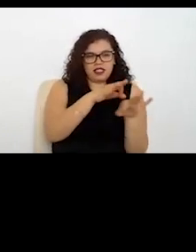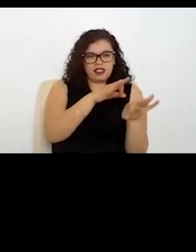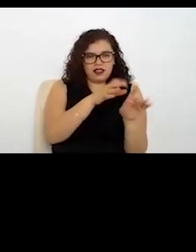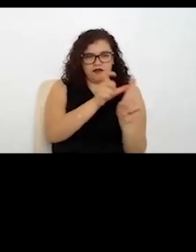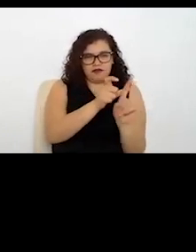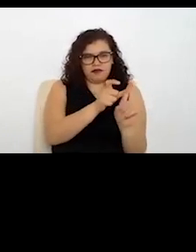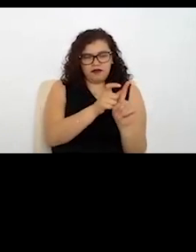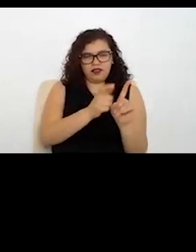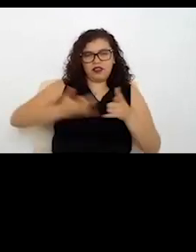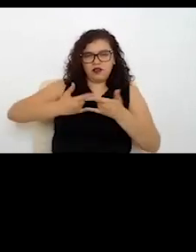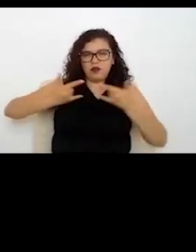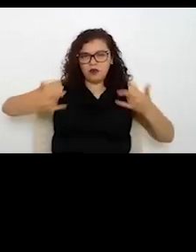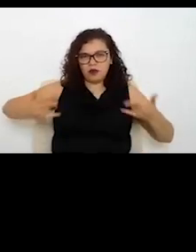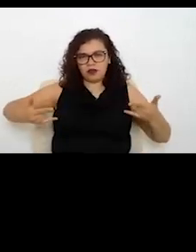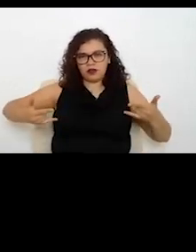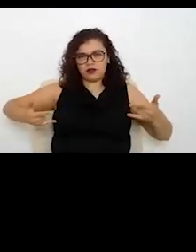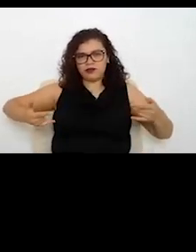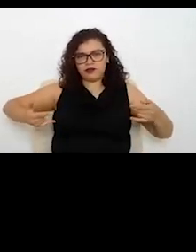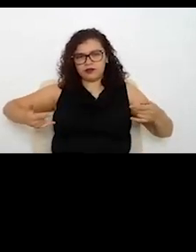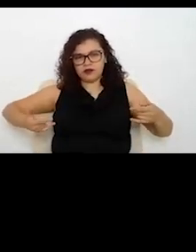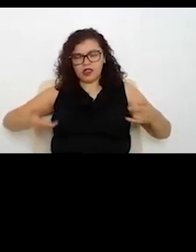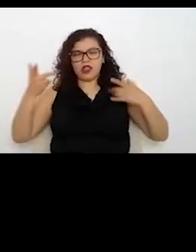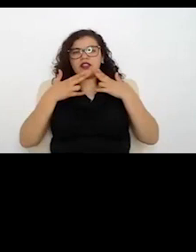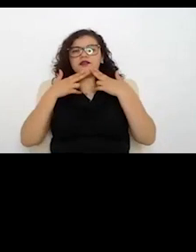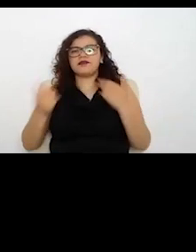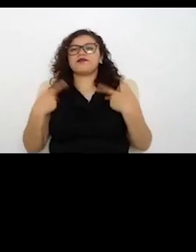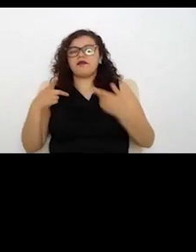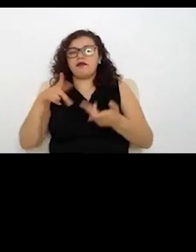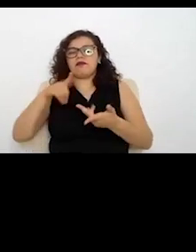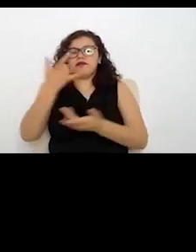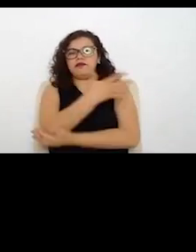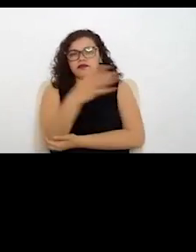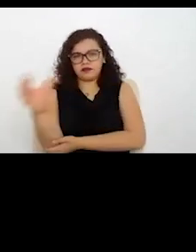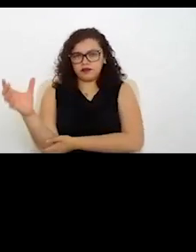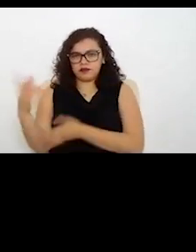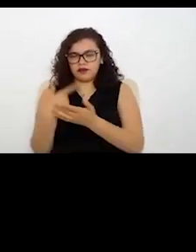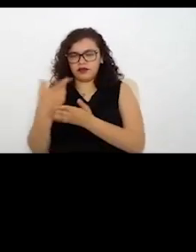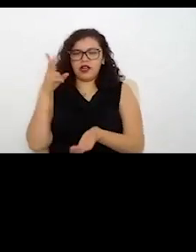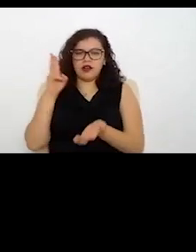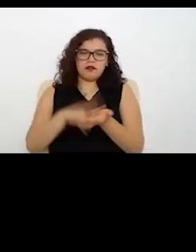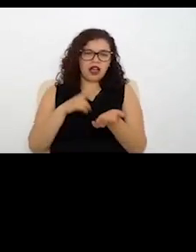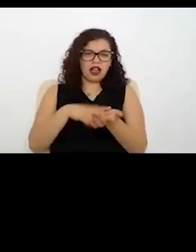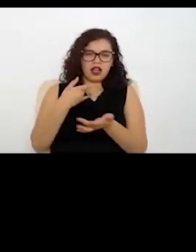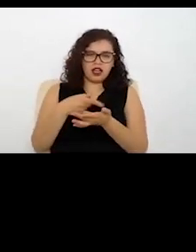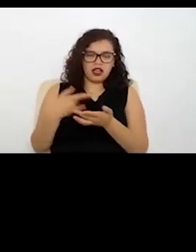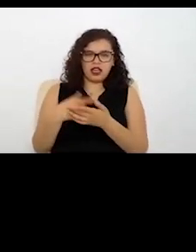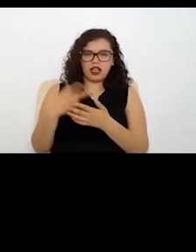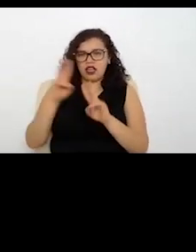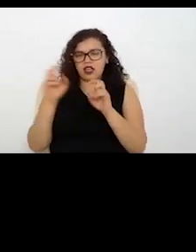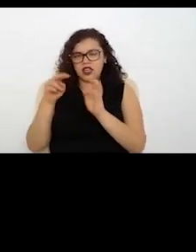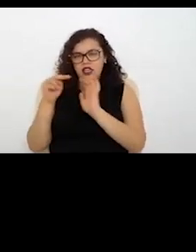en el cual en la hacienda al jornalero le pagaban a través de vales, a través de la tienda de raya.